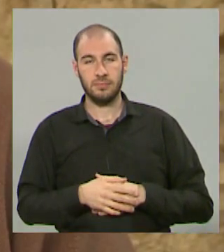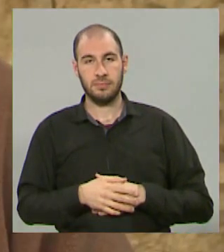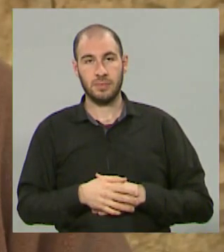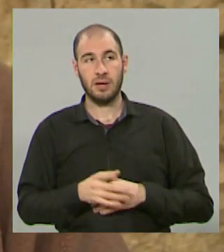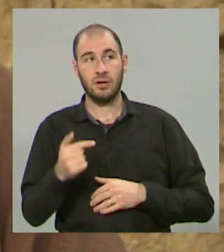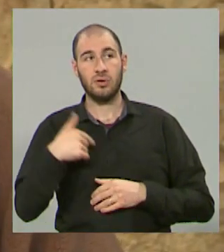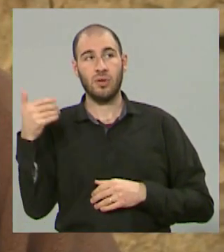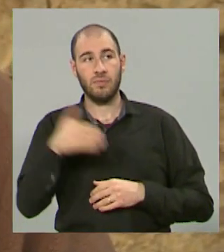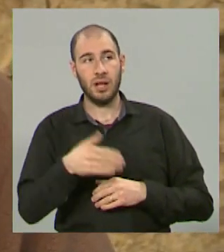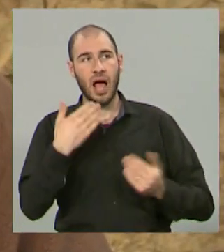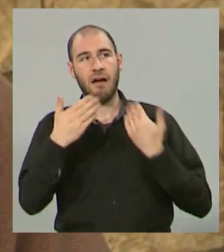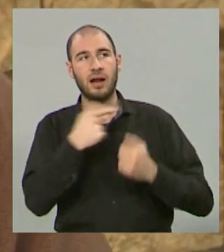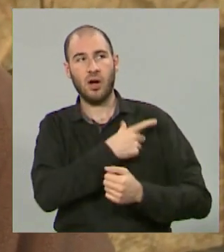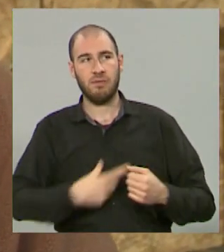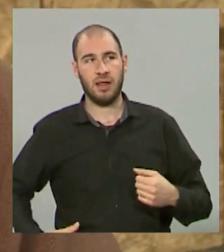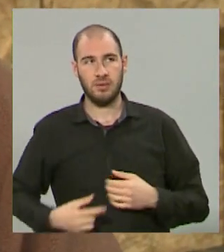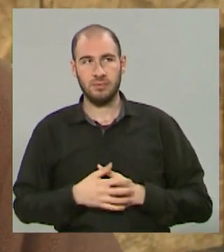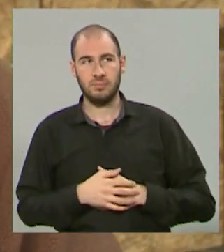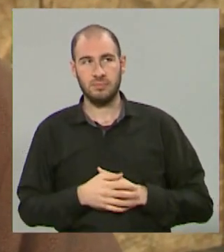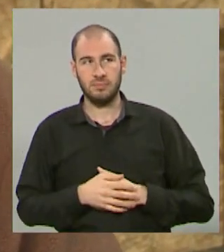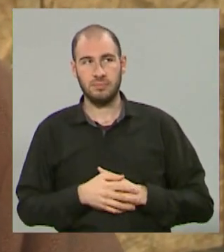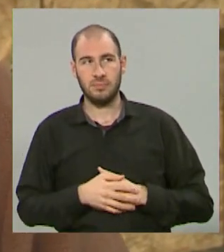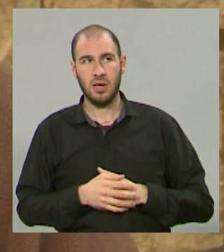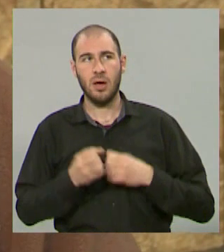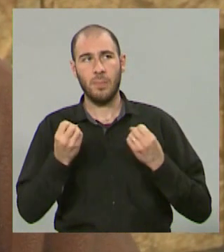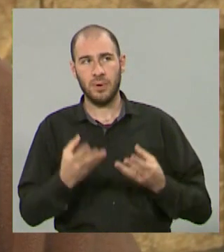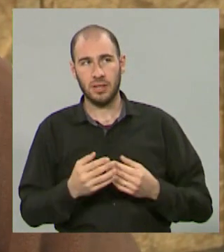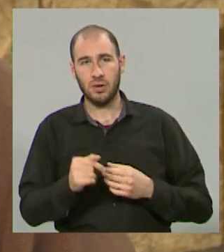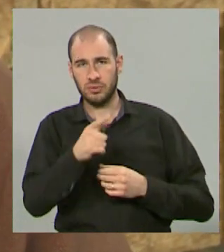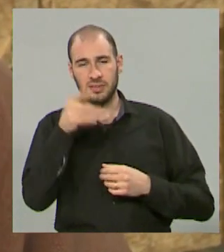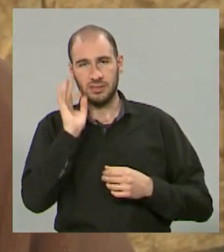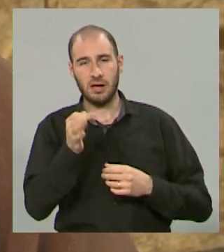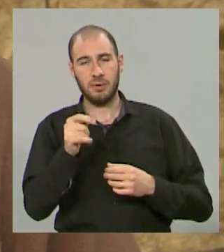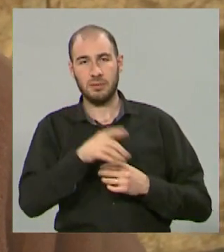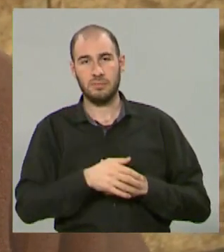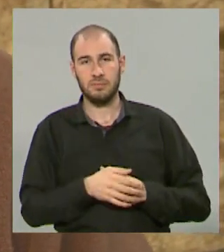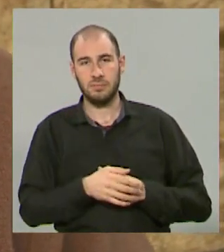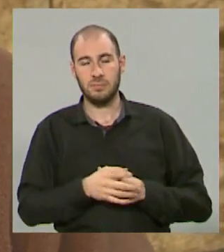Hemos venido a tratar de hablar con el gobernador porque, bueno, como ustedes saben, no estamos en